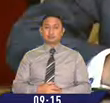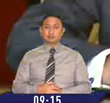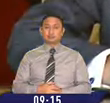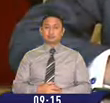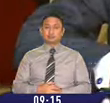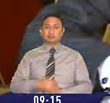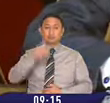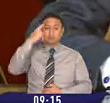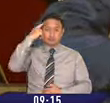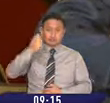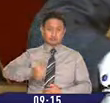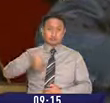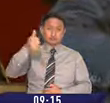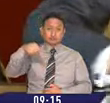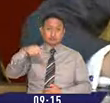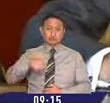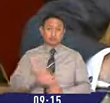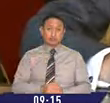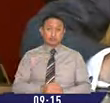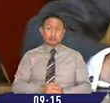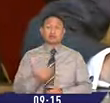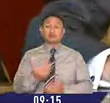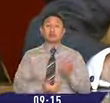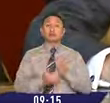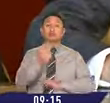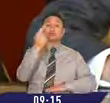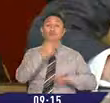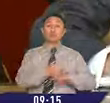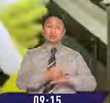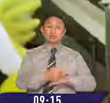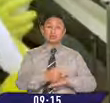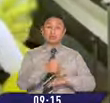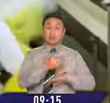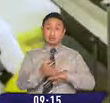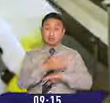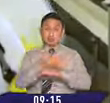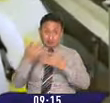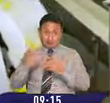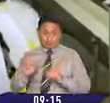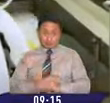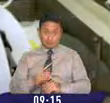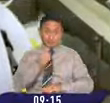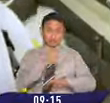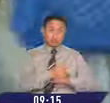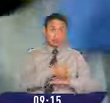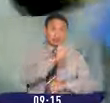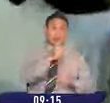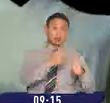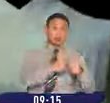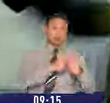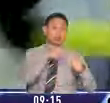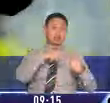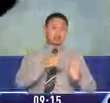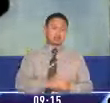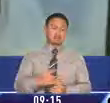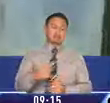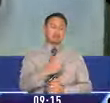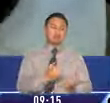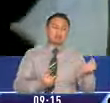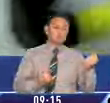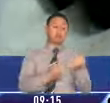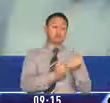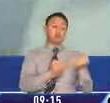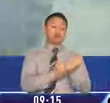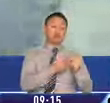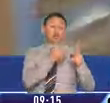El Ejecutivo prepara una serie de decretos antes de finalizar su gestión. Uno de ellos contempla el